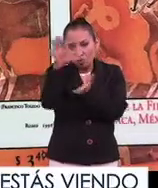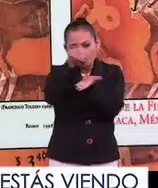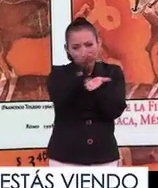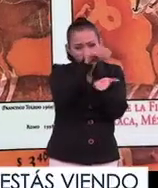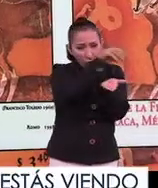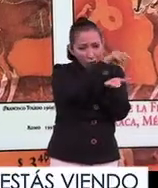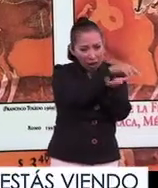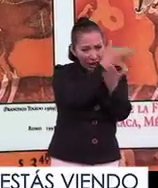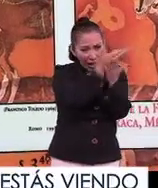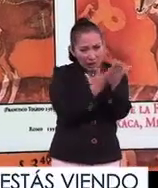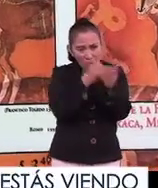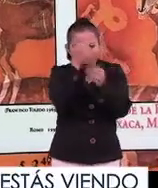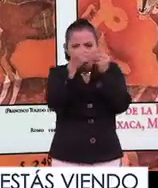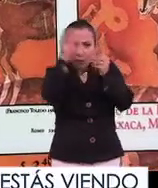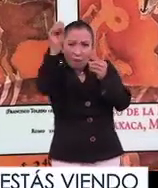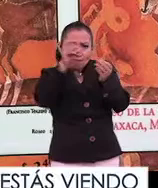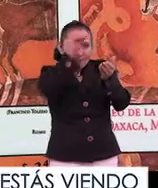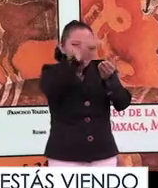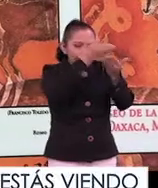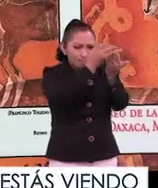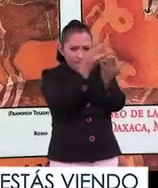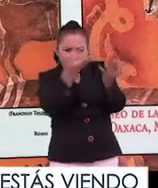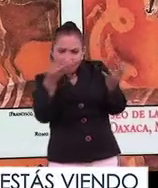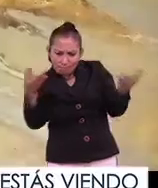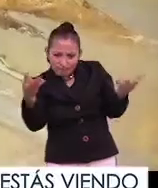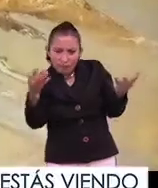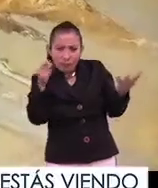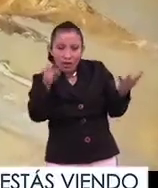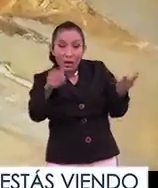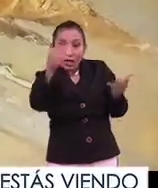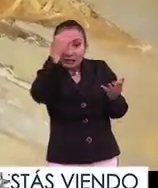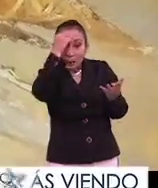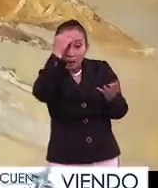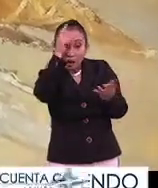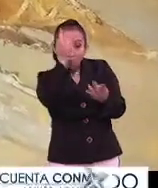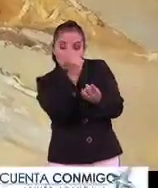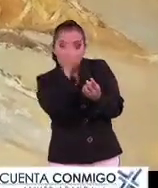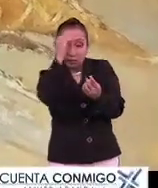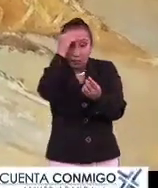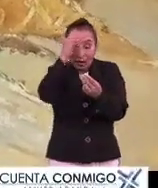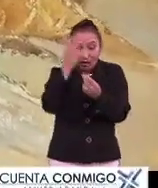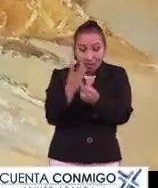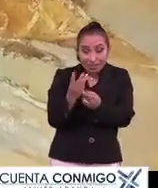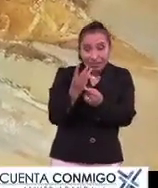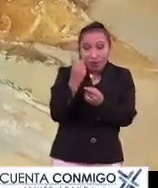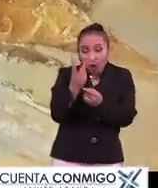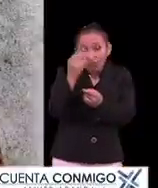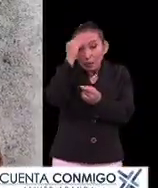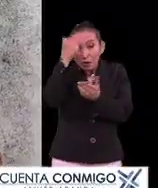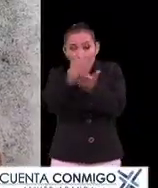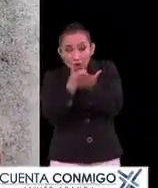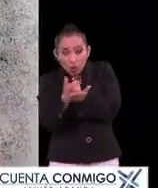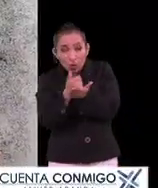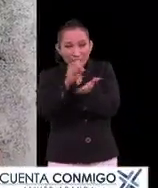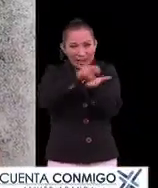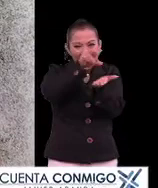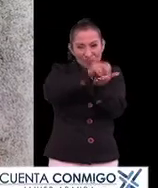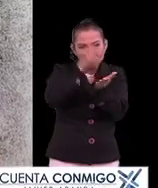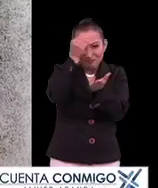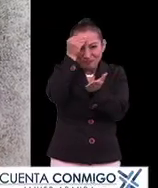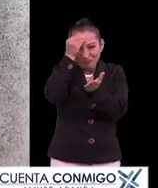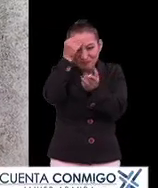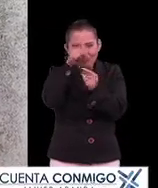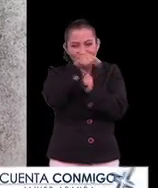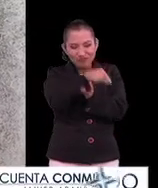compilación y todo el registro de la obra, entonces, Chapulín 1, Chapulín 2, Chapulín azul, ¿sabes? Porque además el